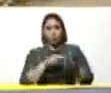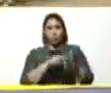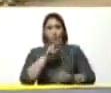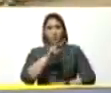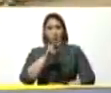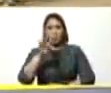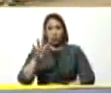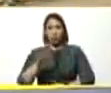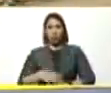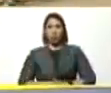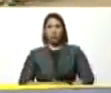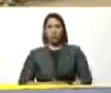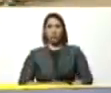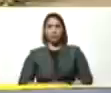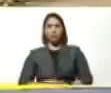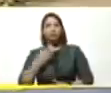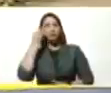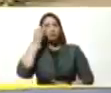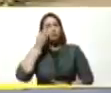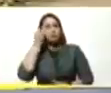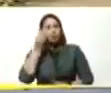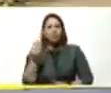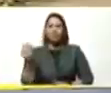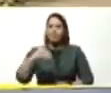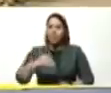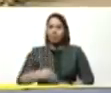2024, creo que va a ser más,